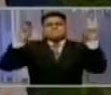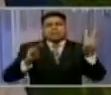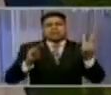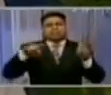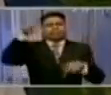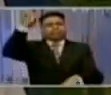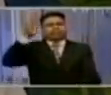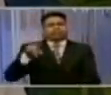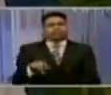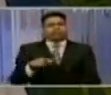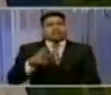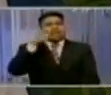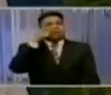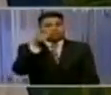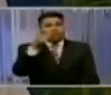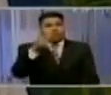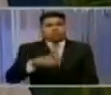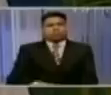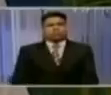Y del pueblo,